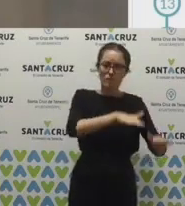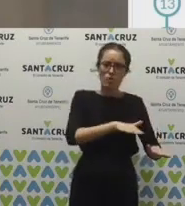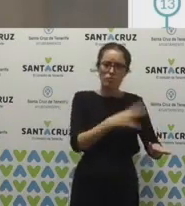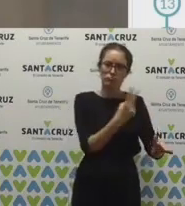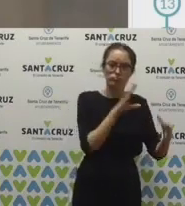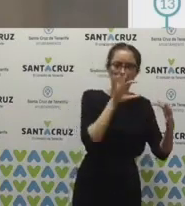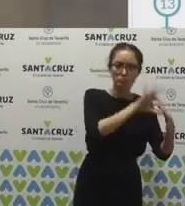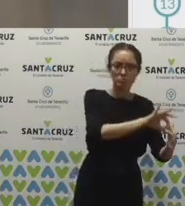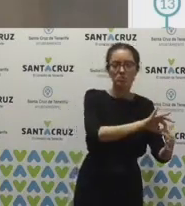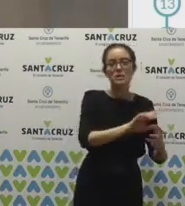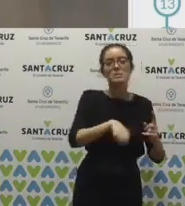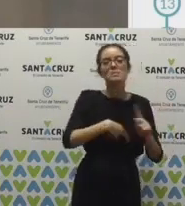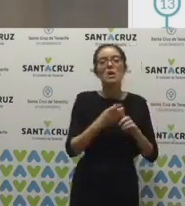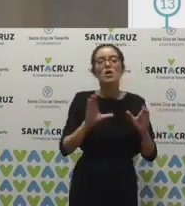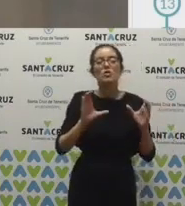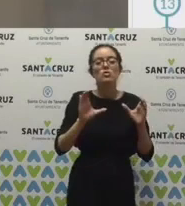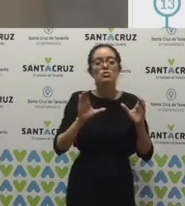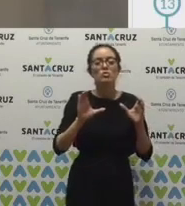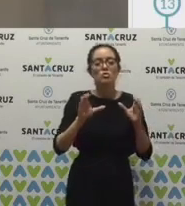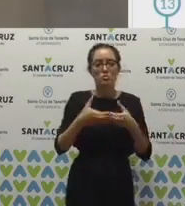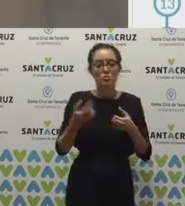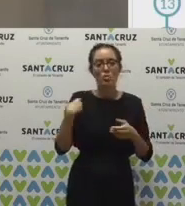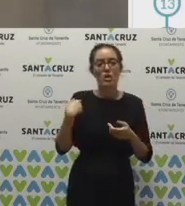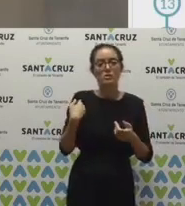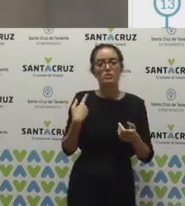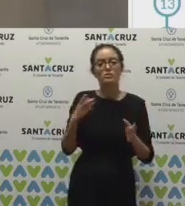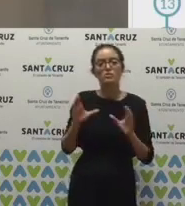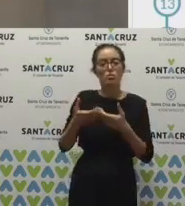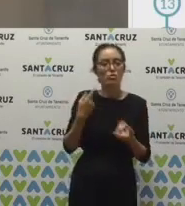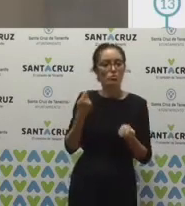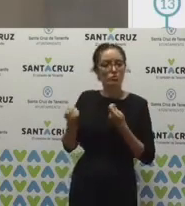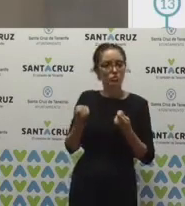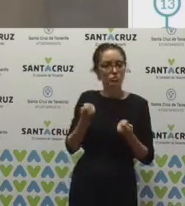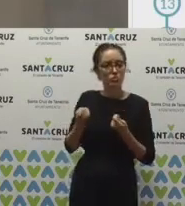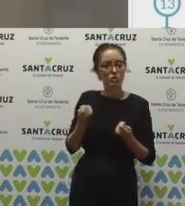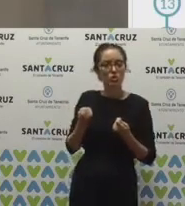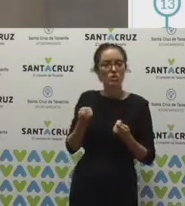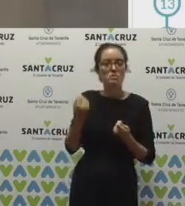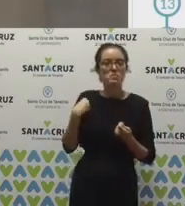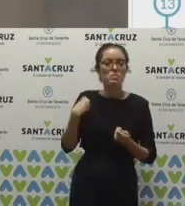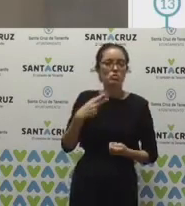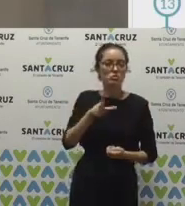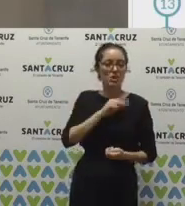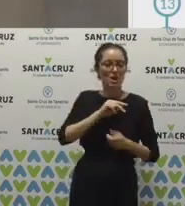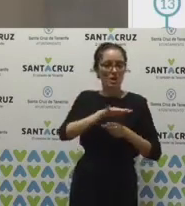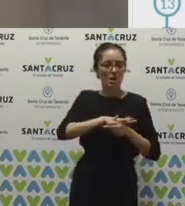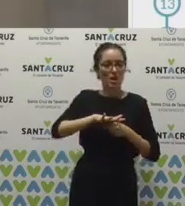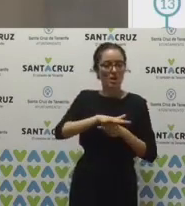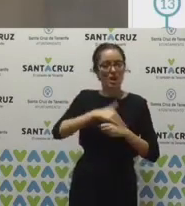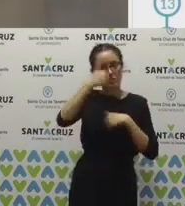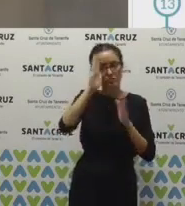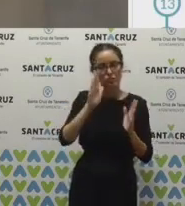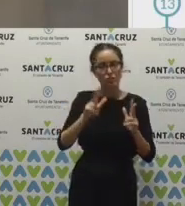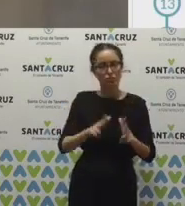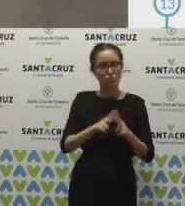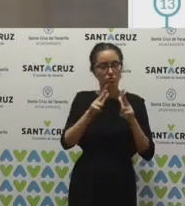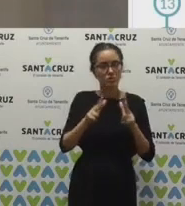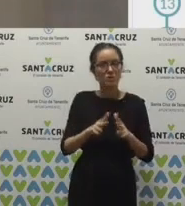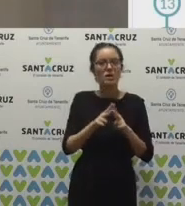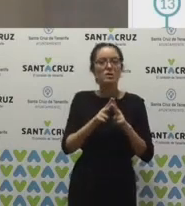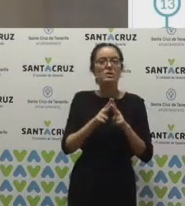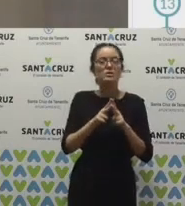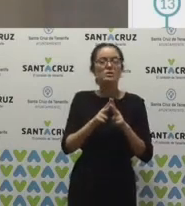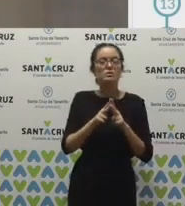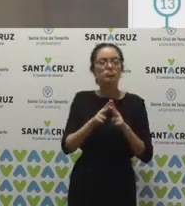solicitó en la comisión de control de la semana pasada la comparecencia de la concejala responsable del área de atención social para saber entre